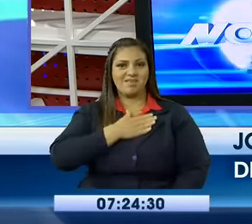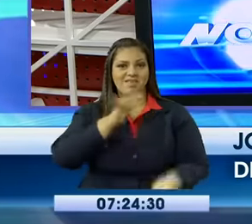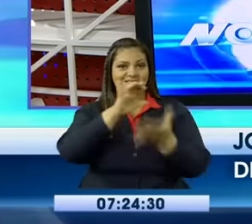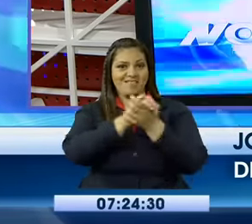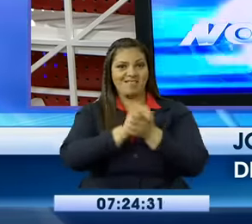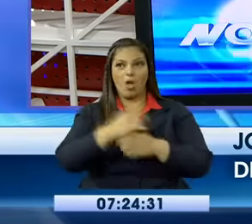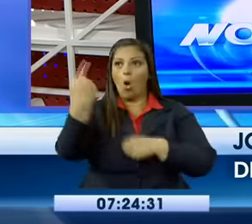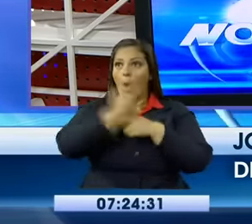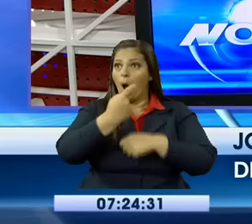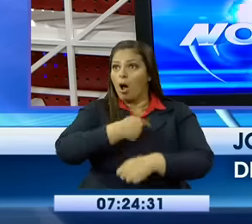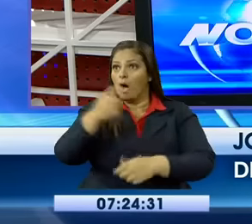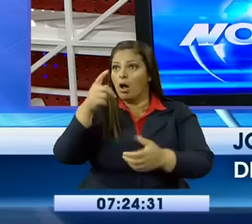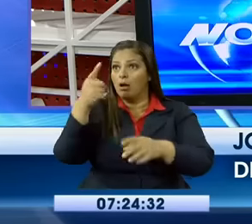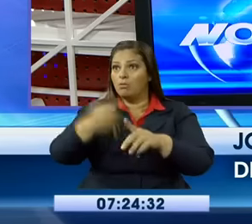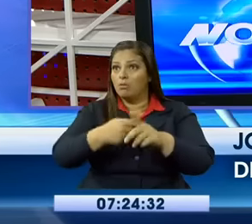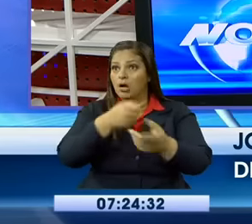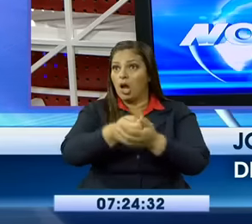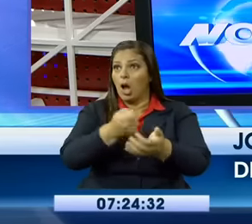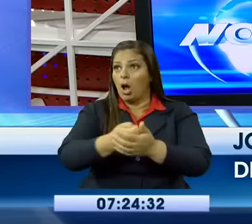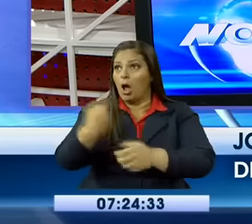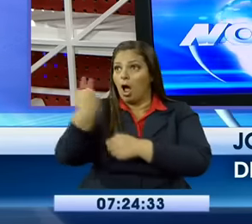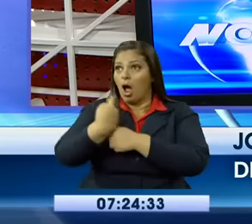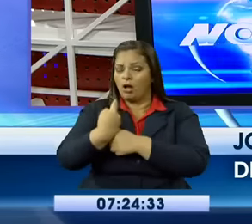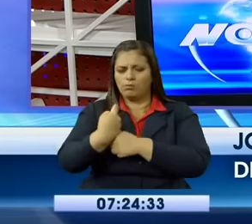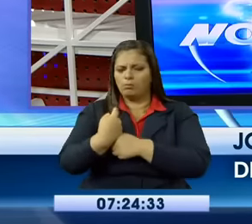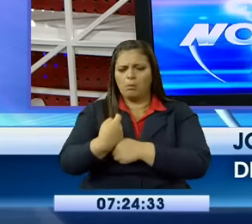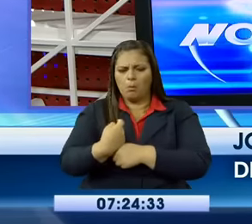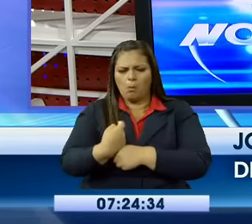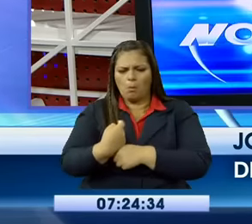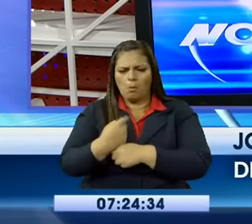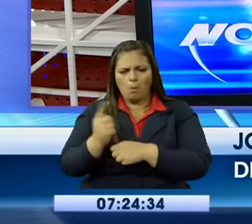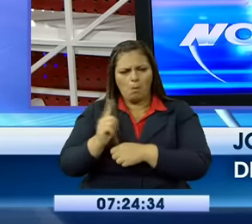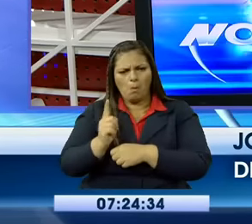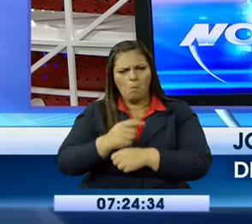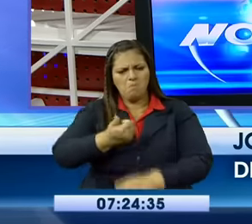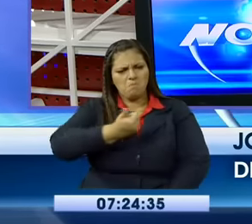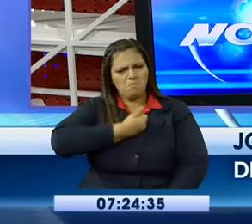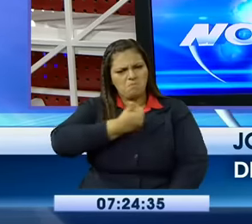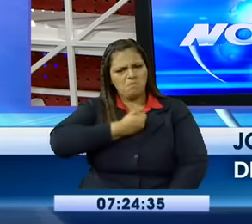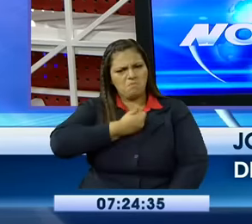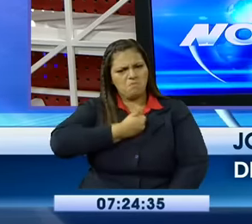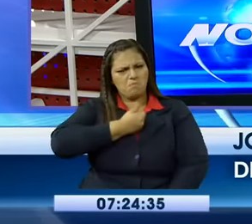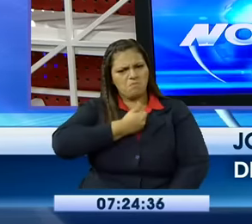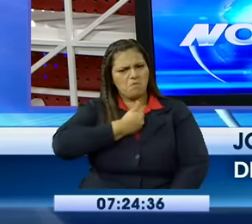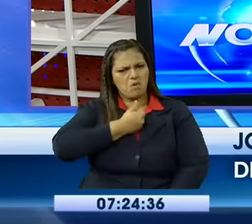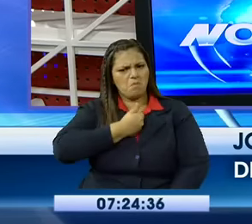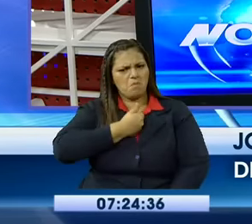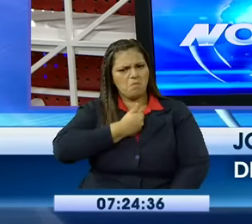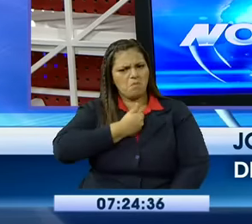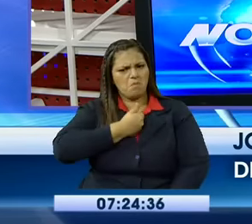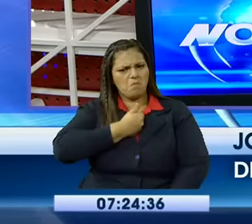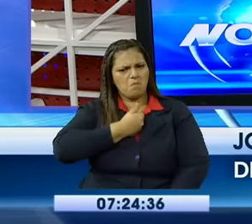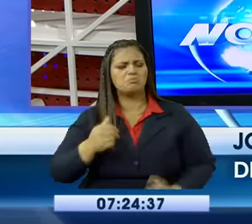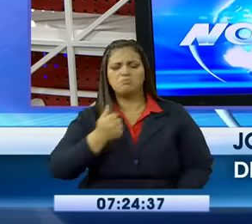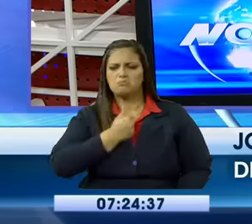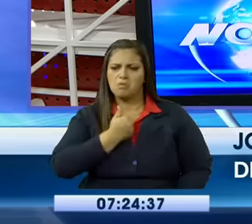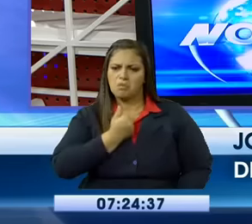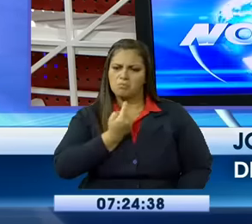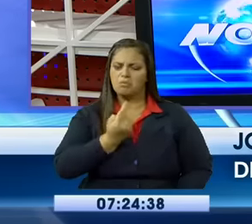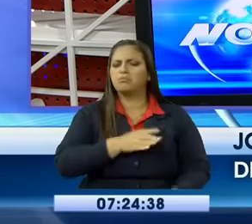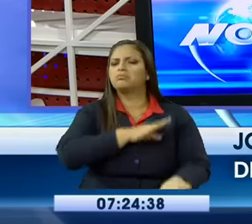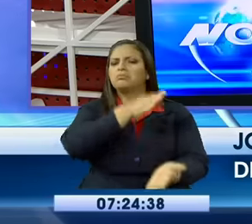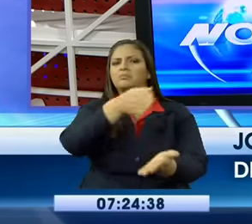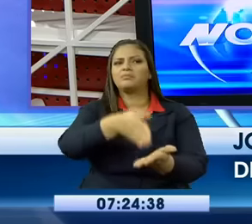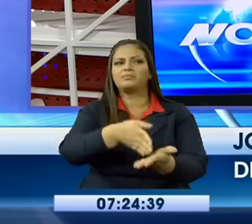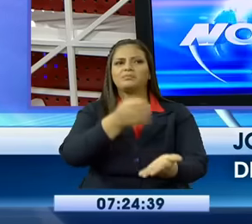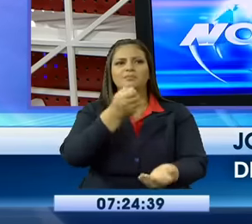voy al mercado. Cuenta, ah, perfecto. Yo soy bien cumplidor de mis obligaciones. Me parece muy bien. Para que nadie me mande. Ya a mí nadie me manda. Yo hago mis cosas solo. ¿Qué le pasa? Por